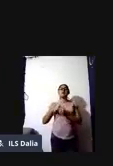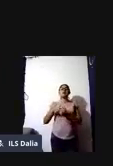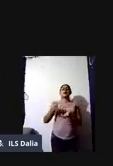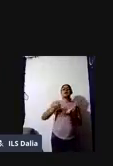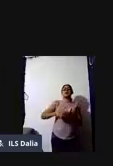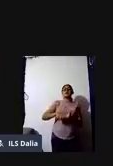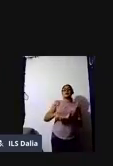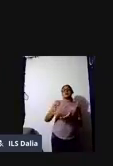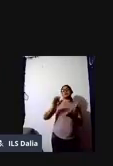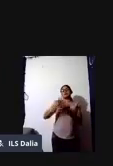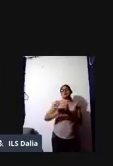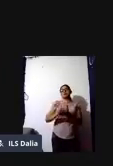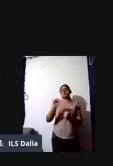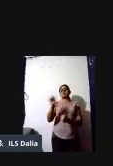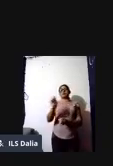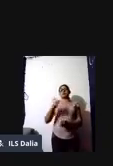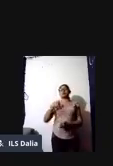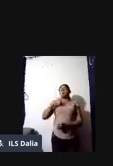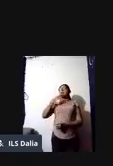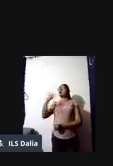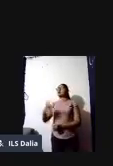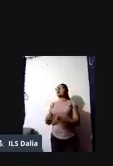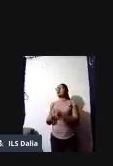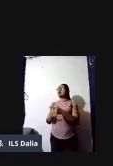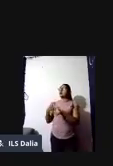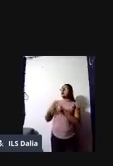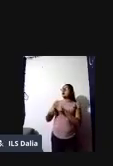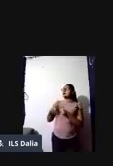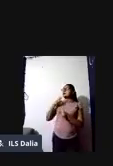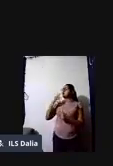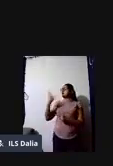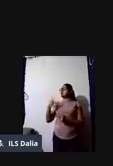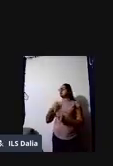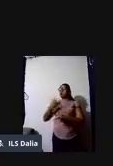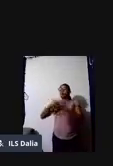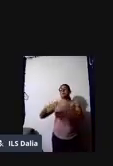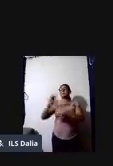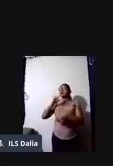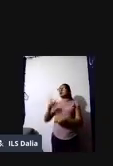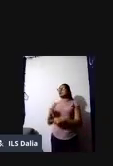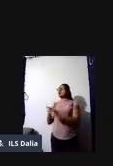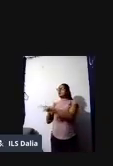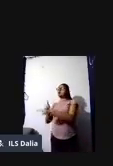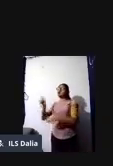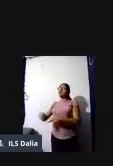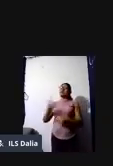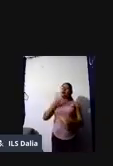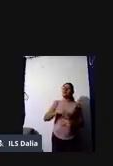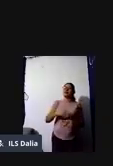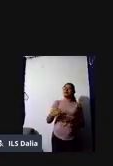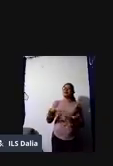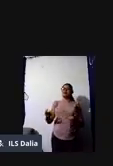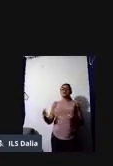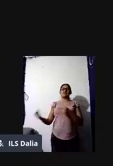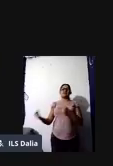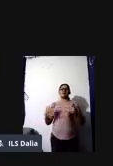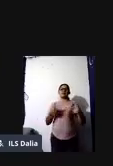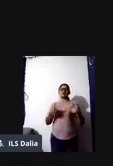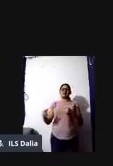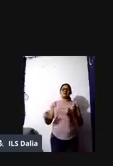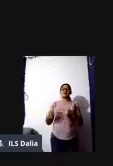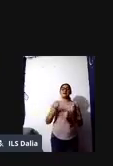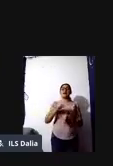lo hace mejor? ¿Quién lo dice mejor? ¿Quién va a poner esto? ¿Quién va a poner el otro? No, entonces pero acuérdense, no es una cuestión que